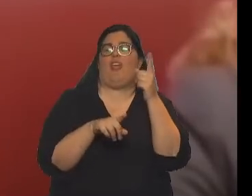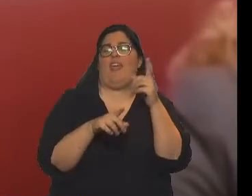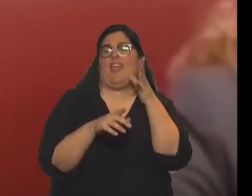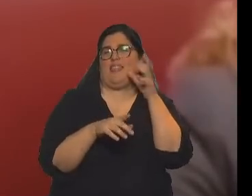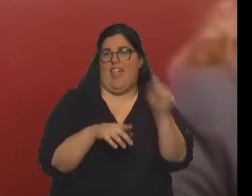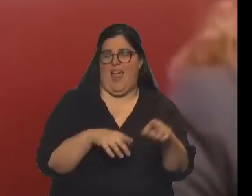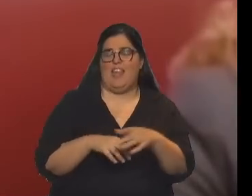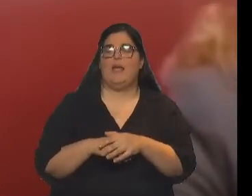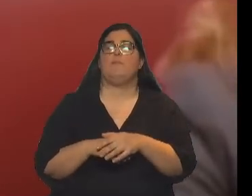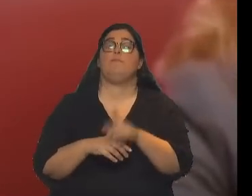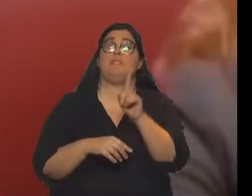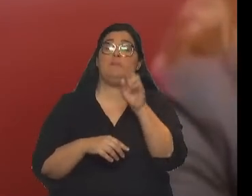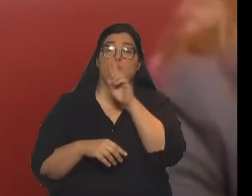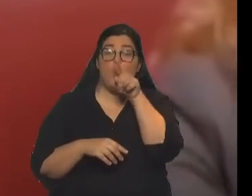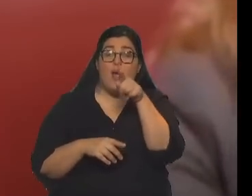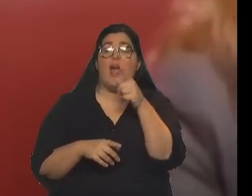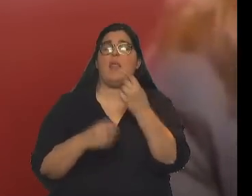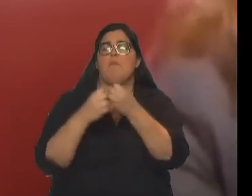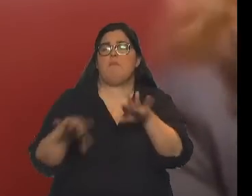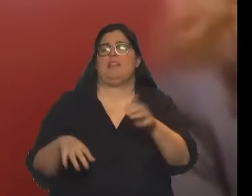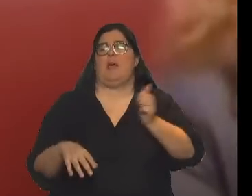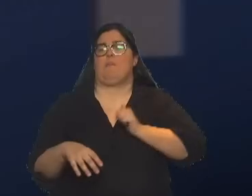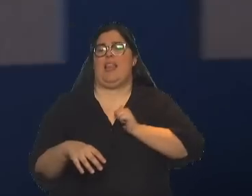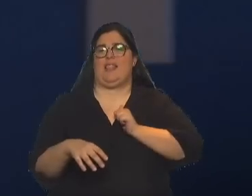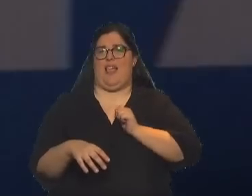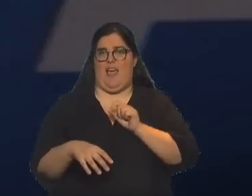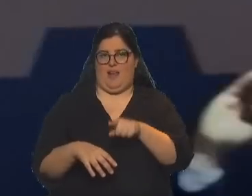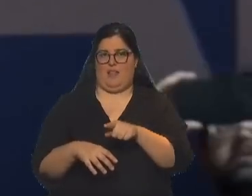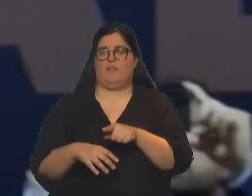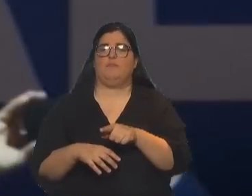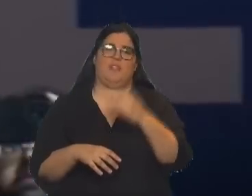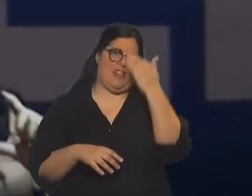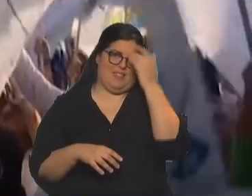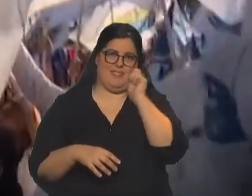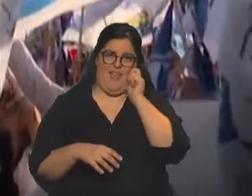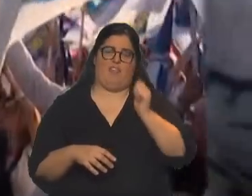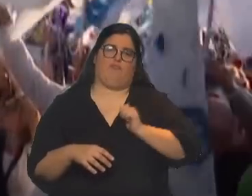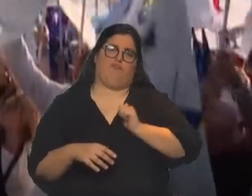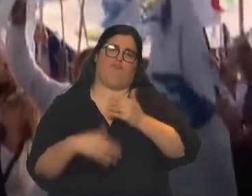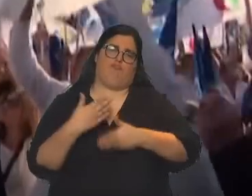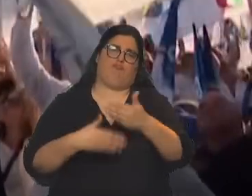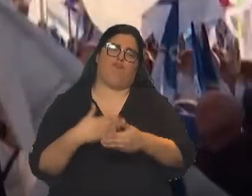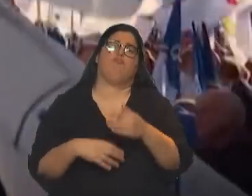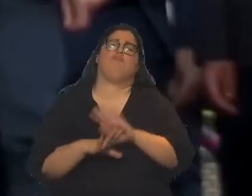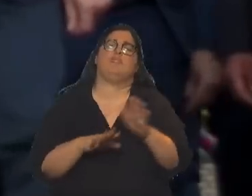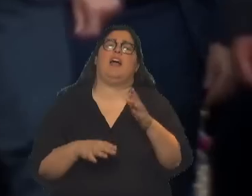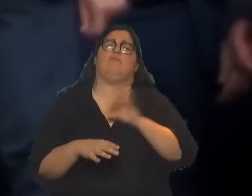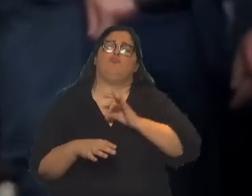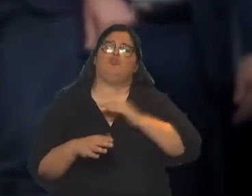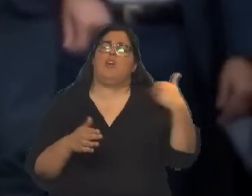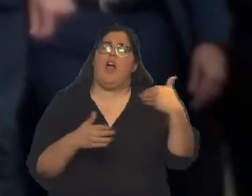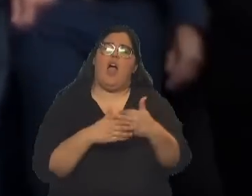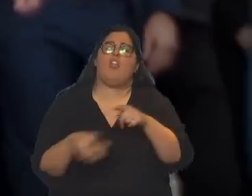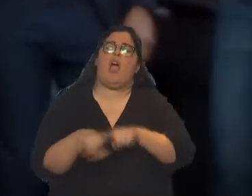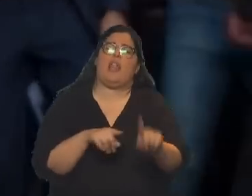donde Meloni empezó a militar a los 15 años. Con 45 años y 30 de carrera política, Meloni ya marcó